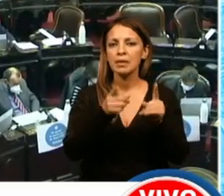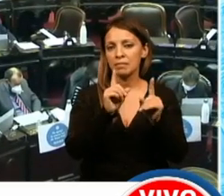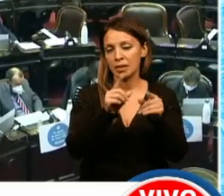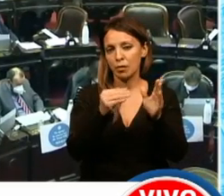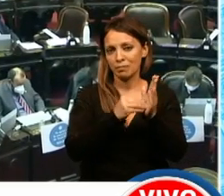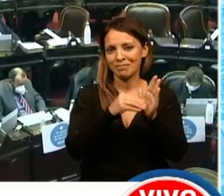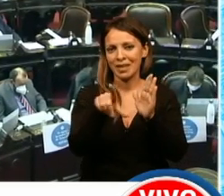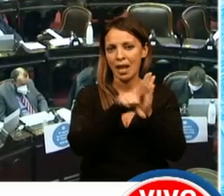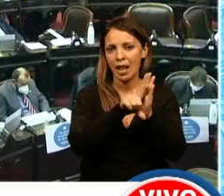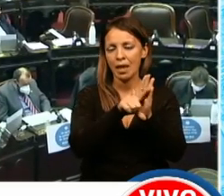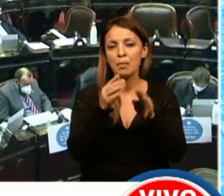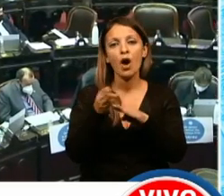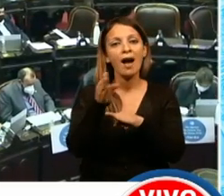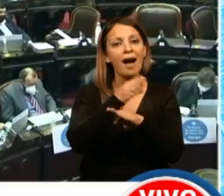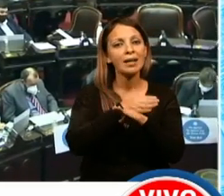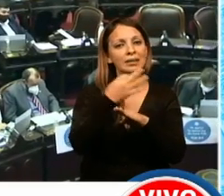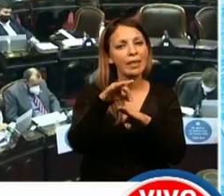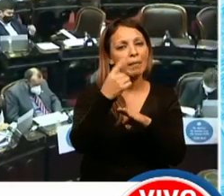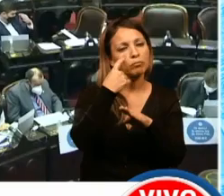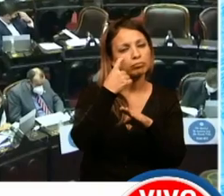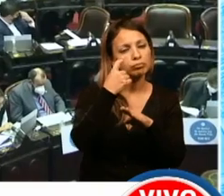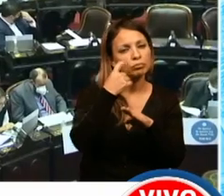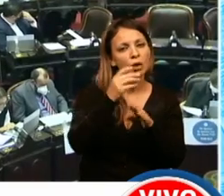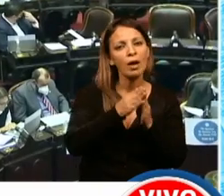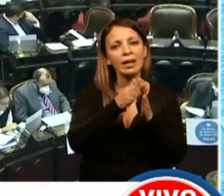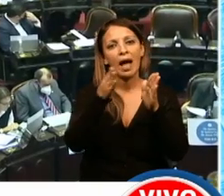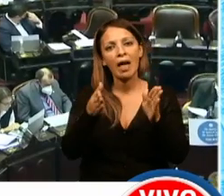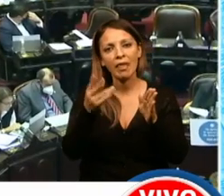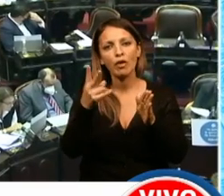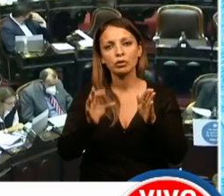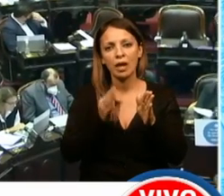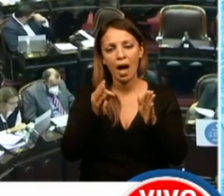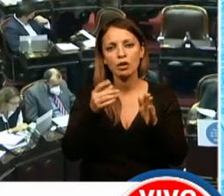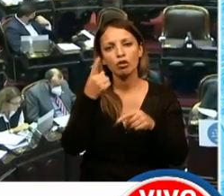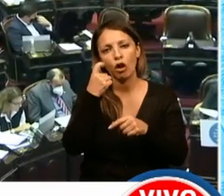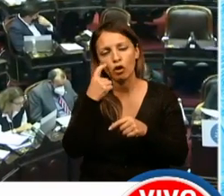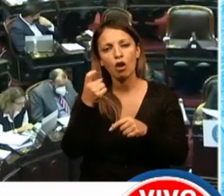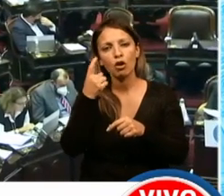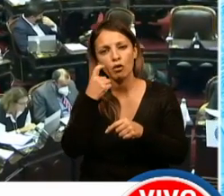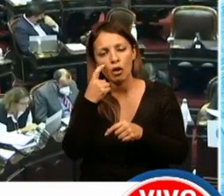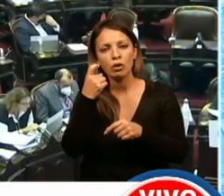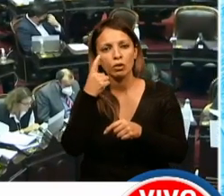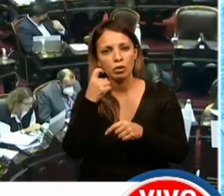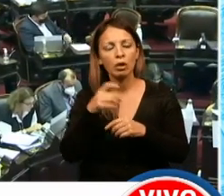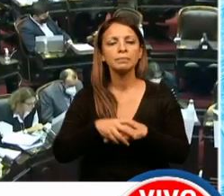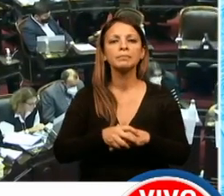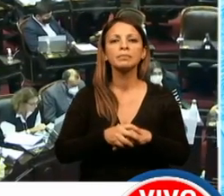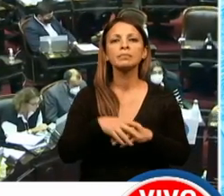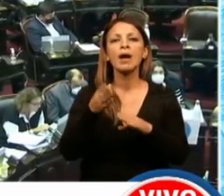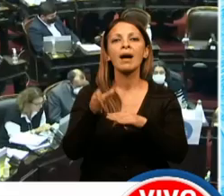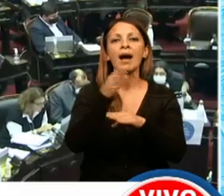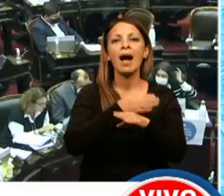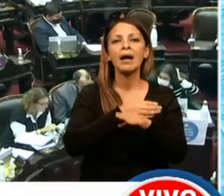debía revisión integral cada dos años como plazo máximo con previo dictamen